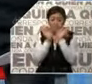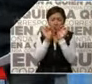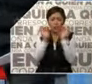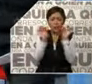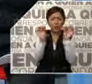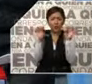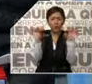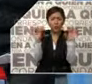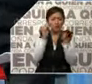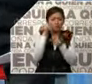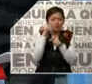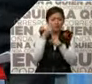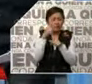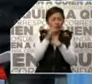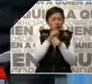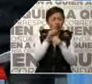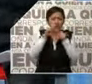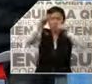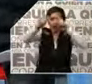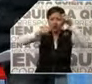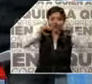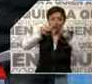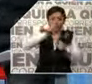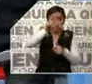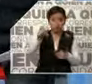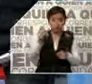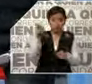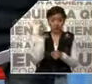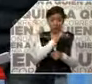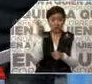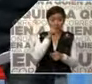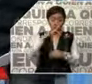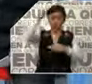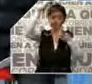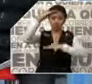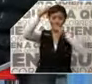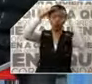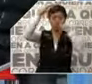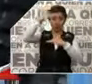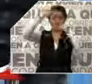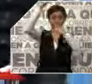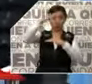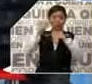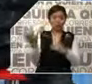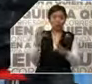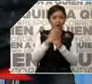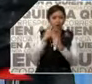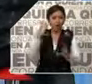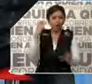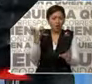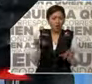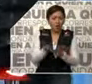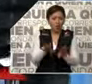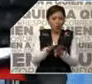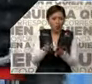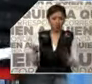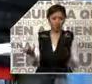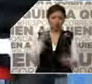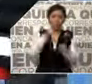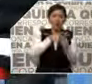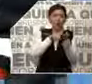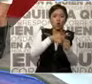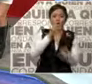que está sujetando, cómo el aire va levantando claro. El colchón, ¿no? En el específico caso de esa camioneta color guinda.